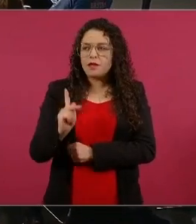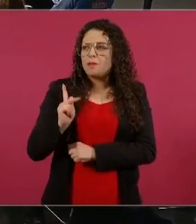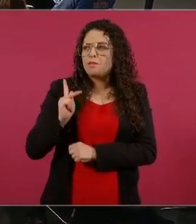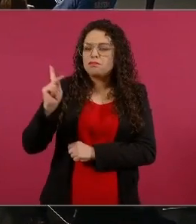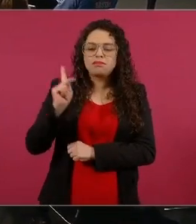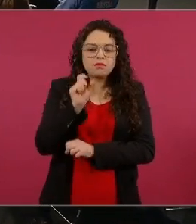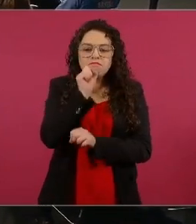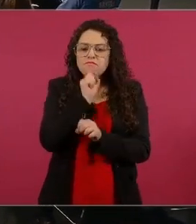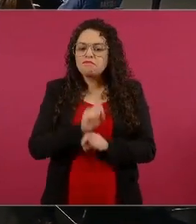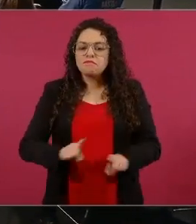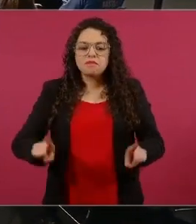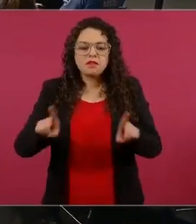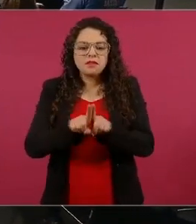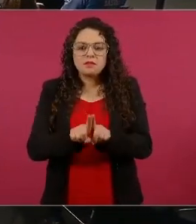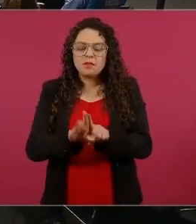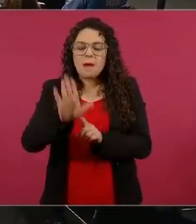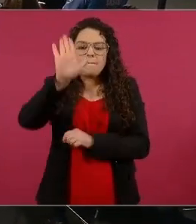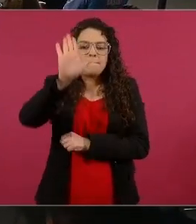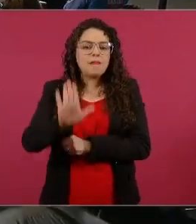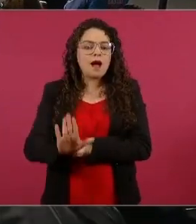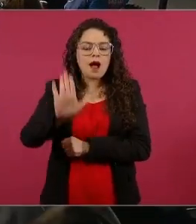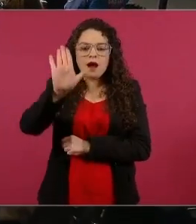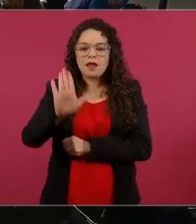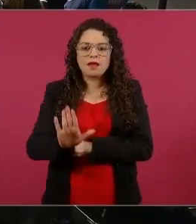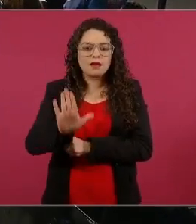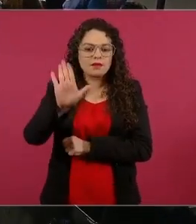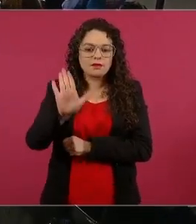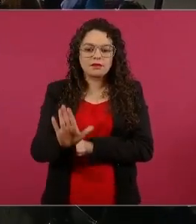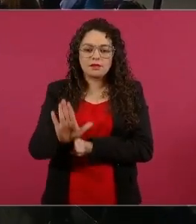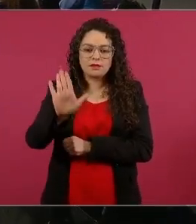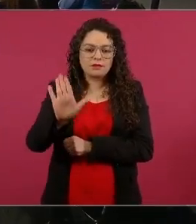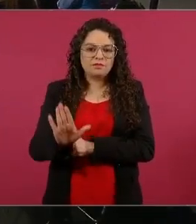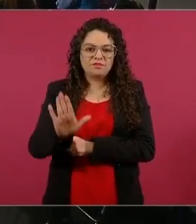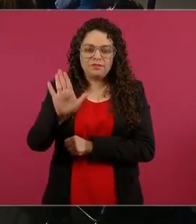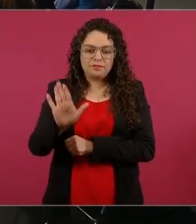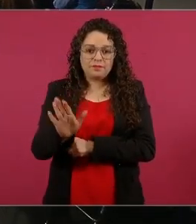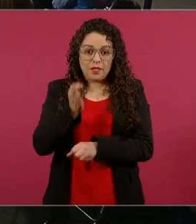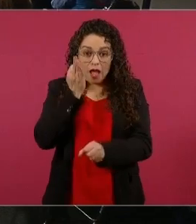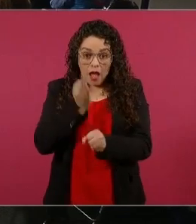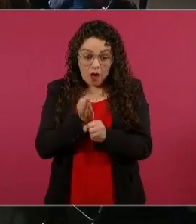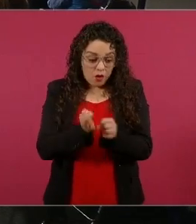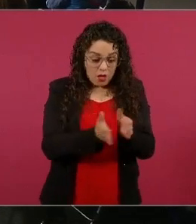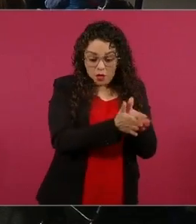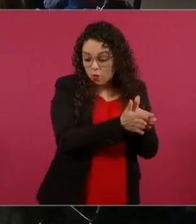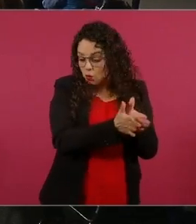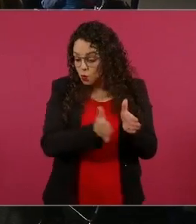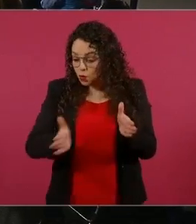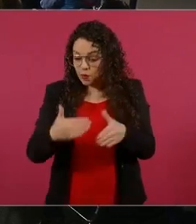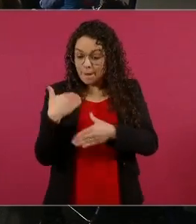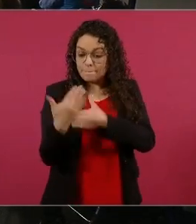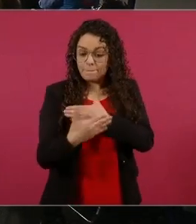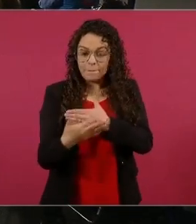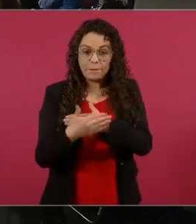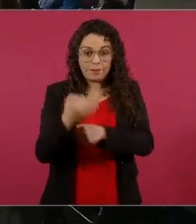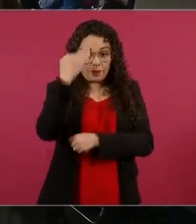igual es parecido estamos en elecciones